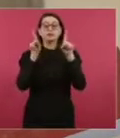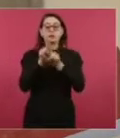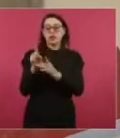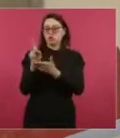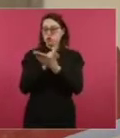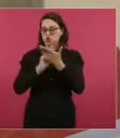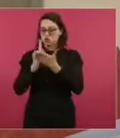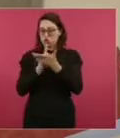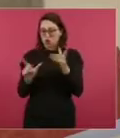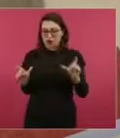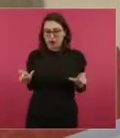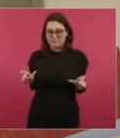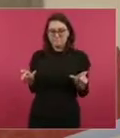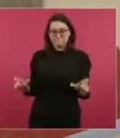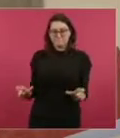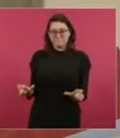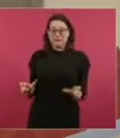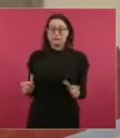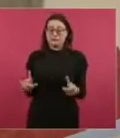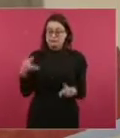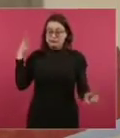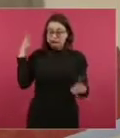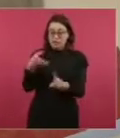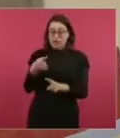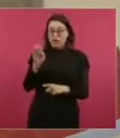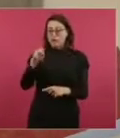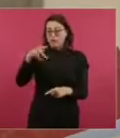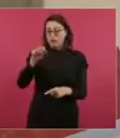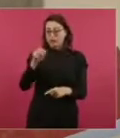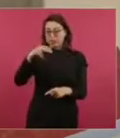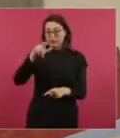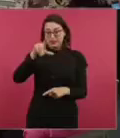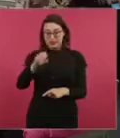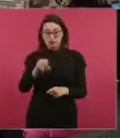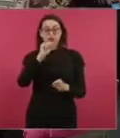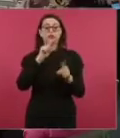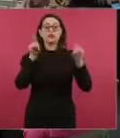en particular del fentanilo y de armas.